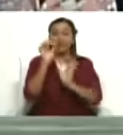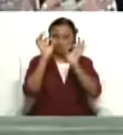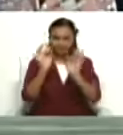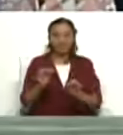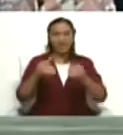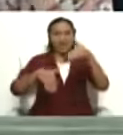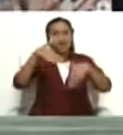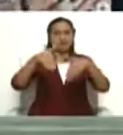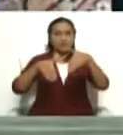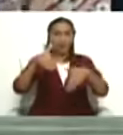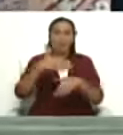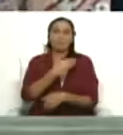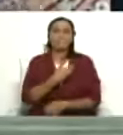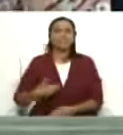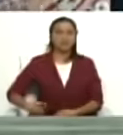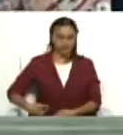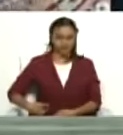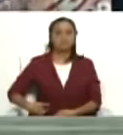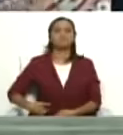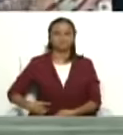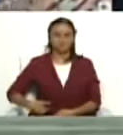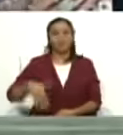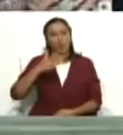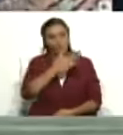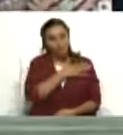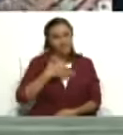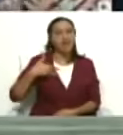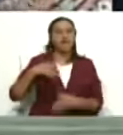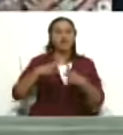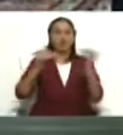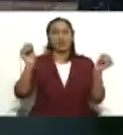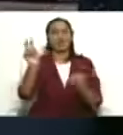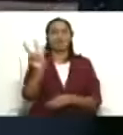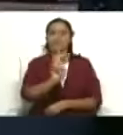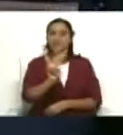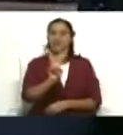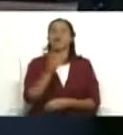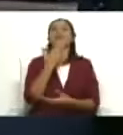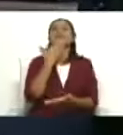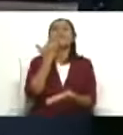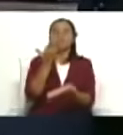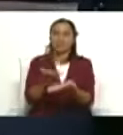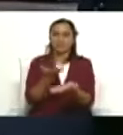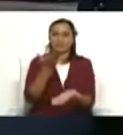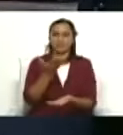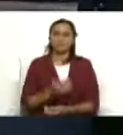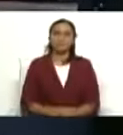elecciones presidenciales como aspira todo el pueblo de Venezuela. Muchas gracias a todos.